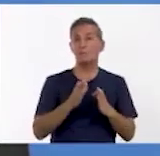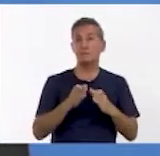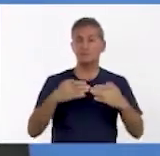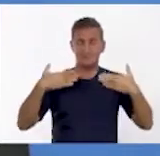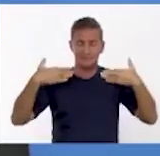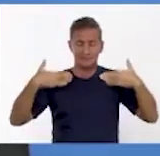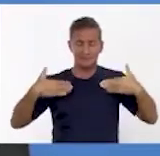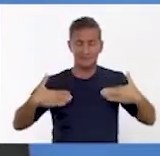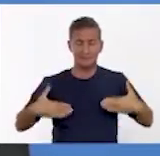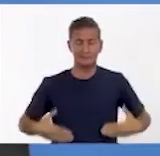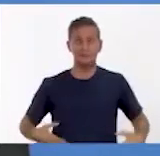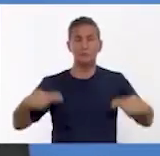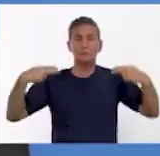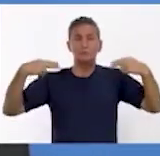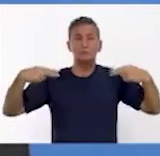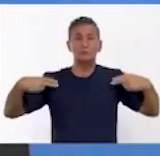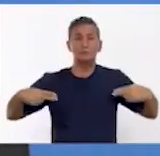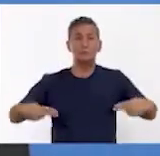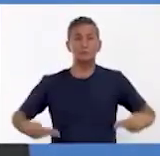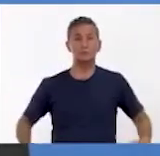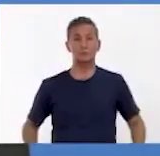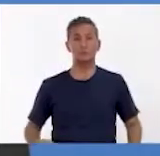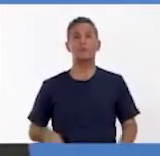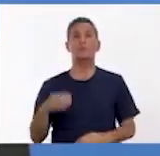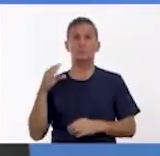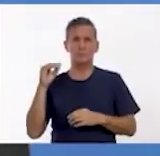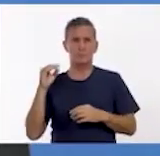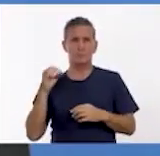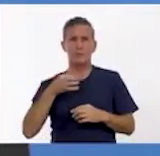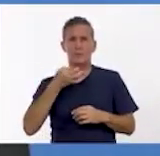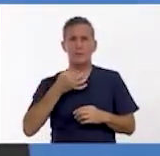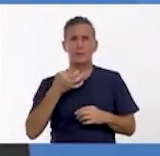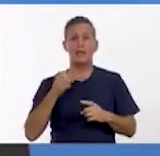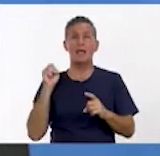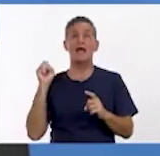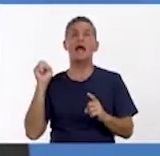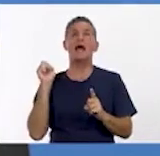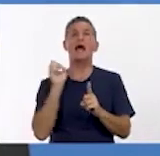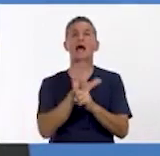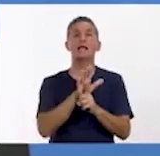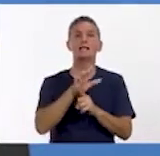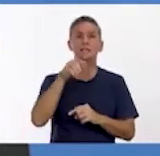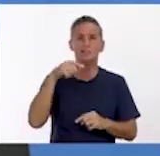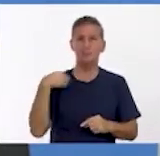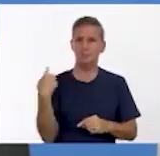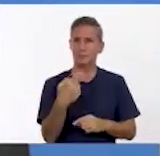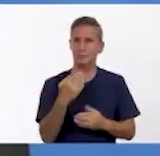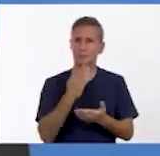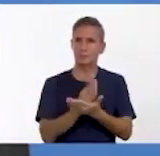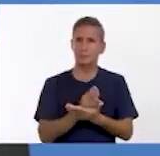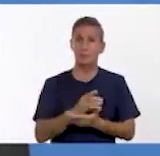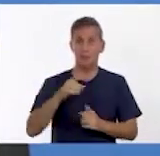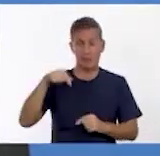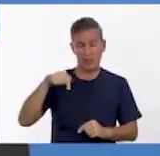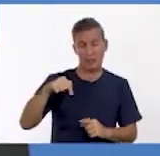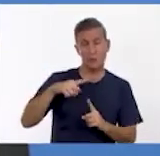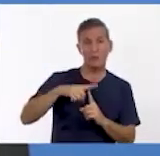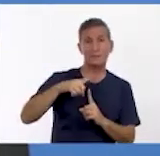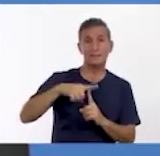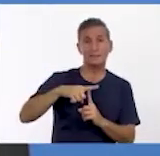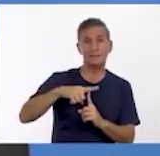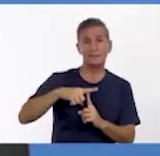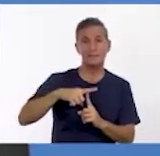en los inicios de nuestra clase. Por eso ahí planteamos también una tarea que es, esa